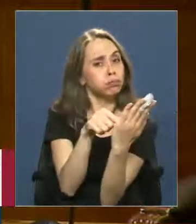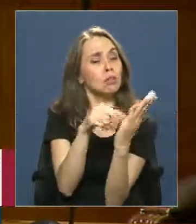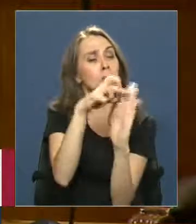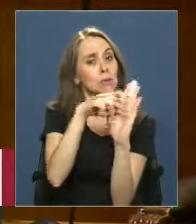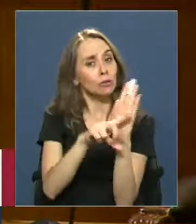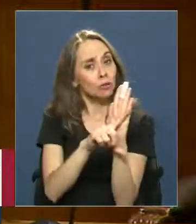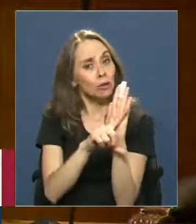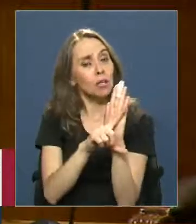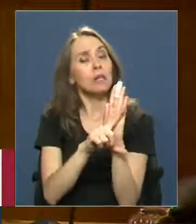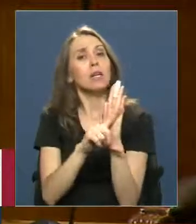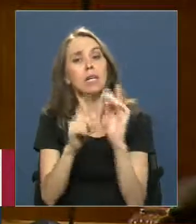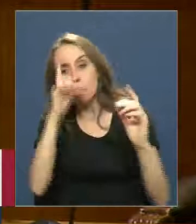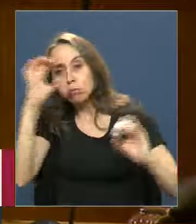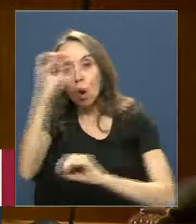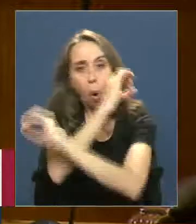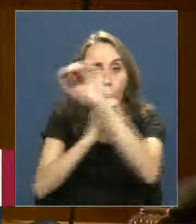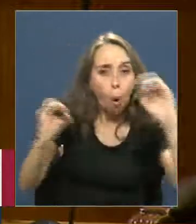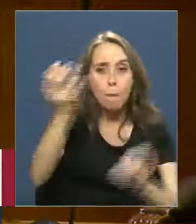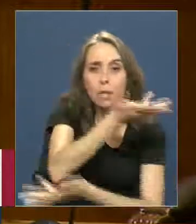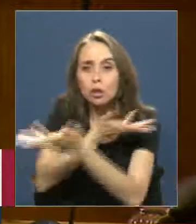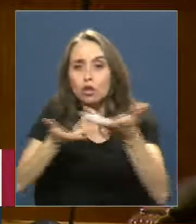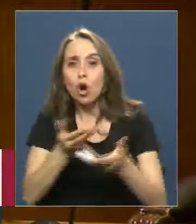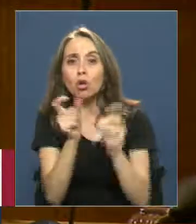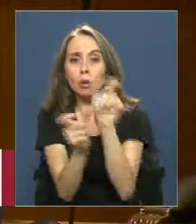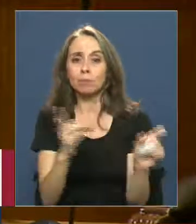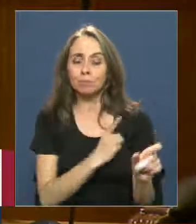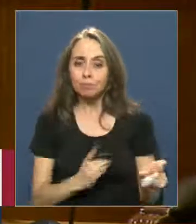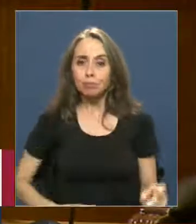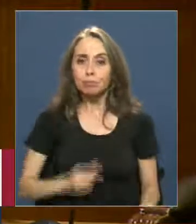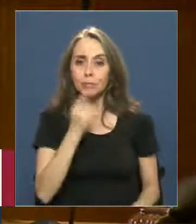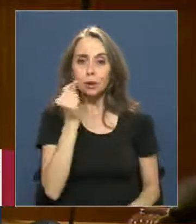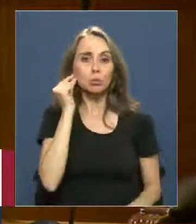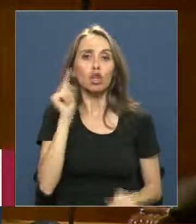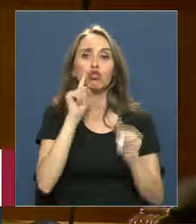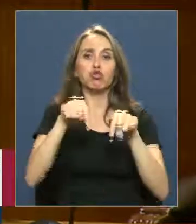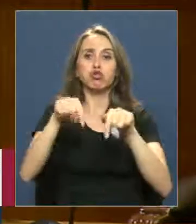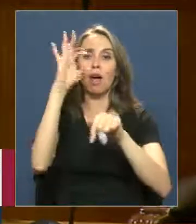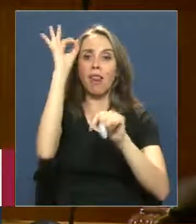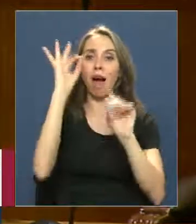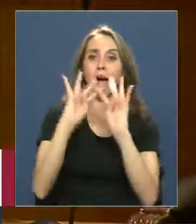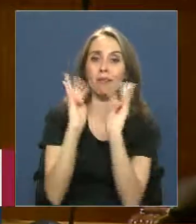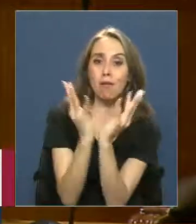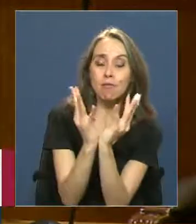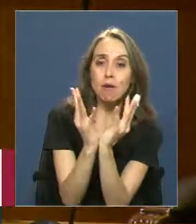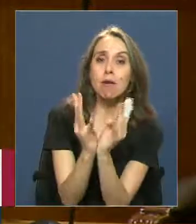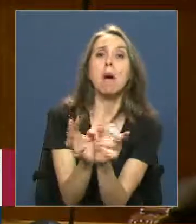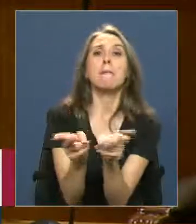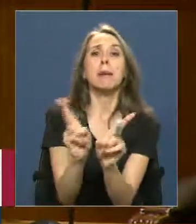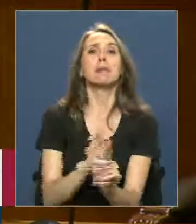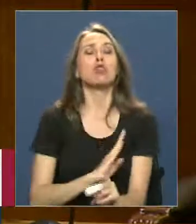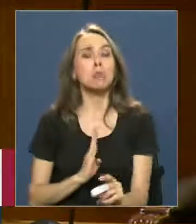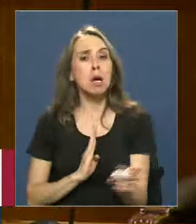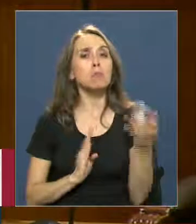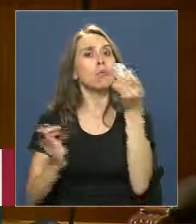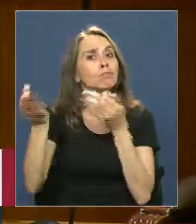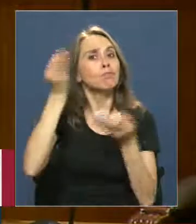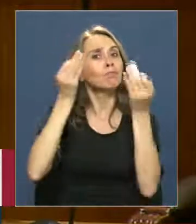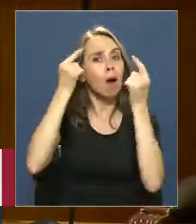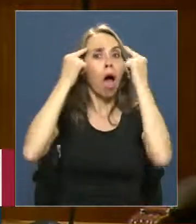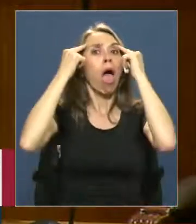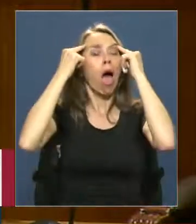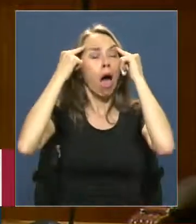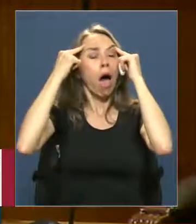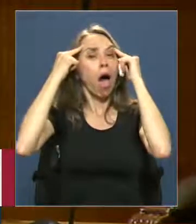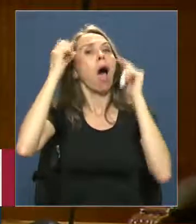y luego de intercambiar opiniones entre los diputados y diputadas presentes, les permitieron a sus miembros formarse una idea